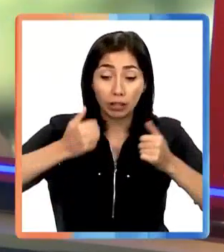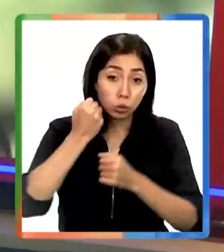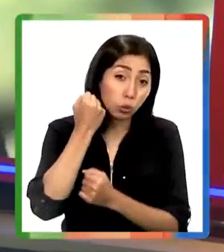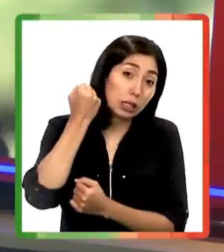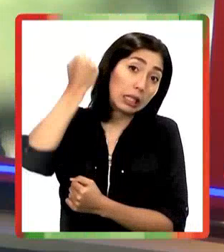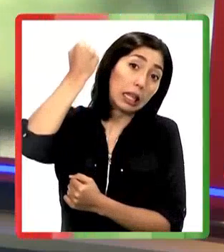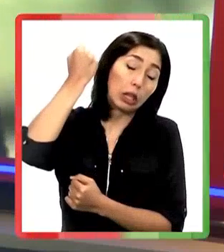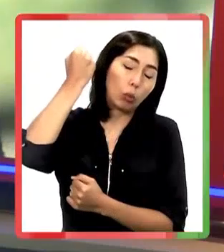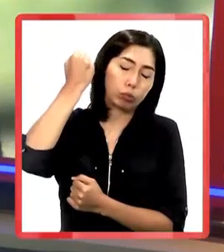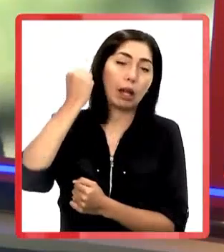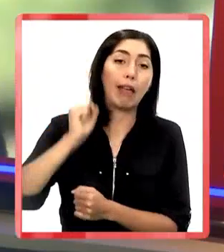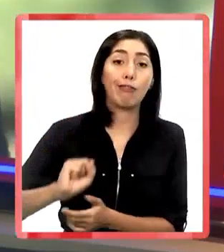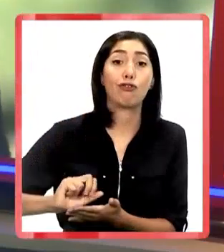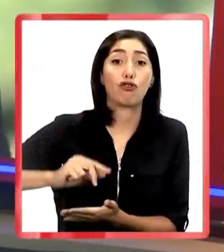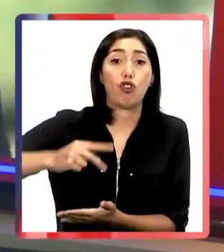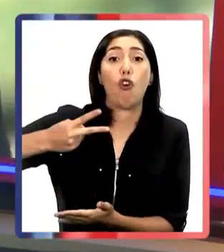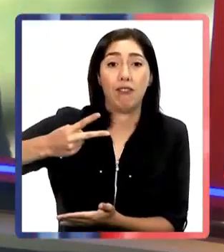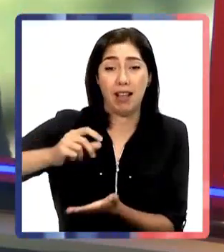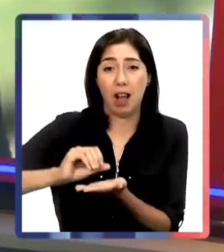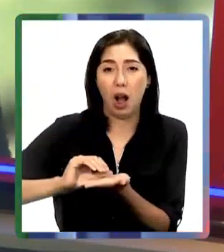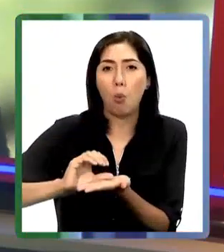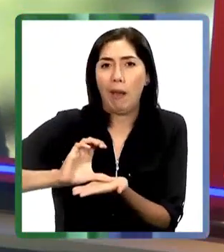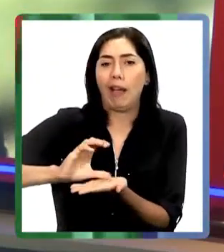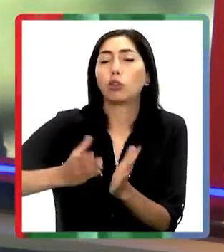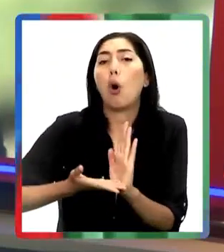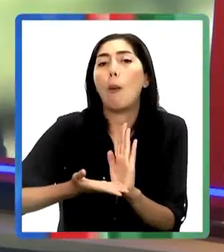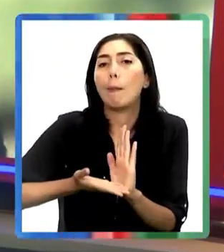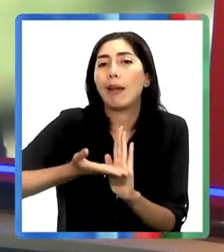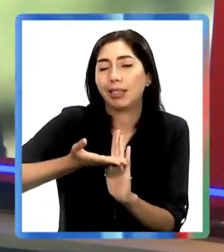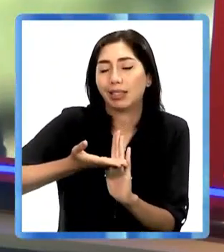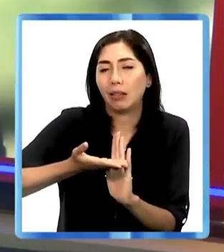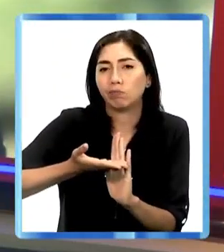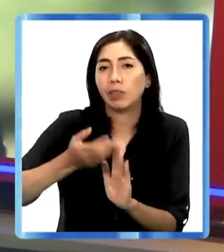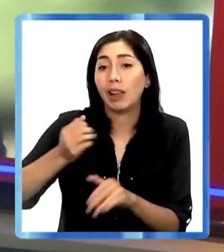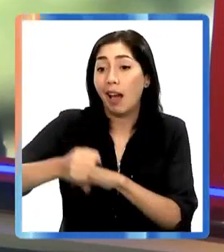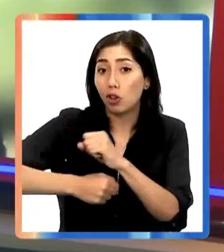niños y adolescentes se duplicaron desde el año 2018.